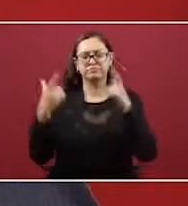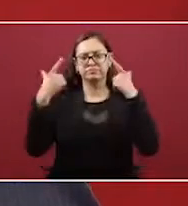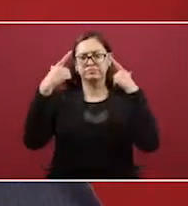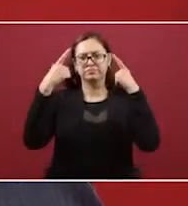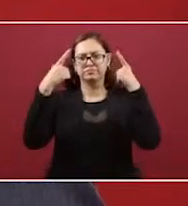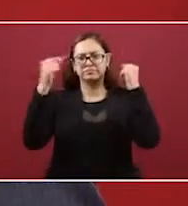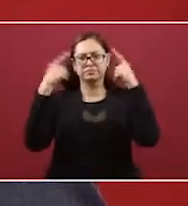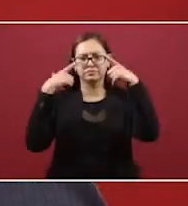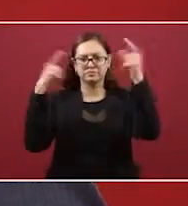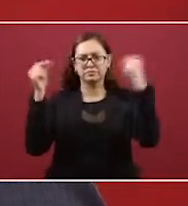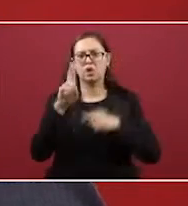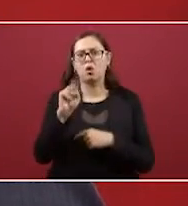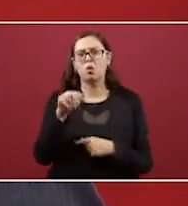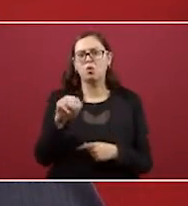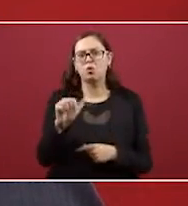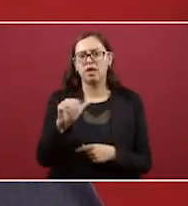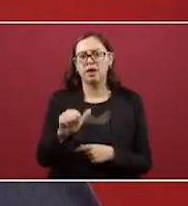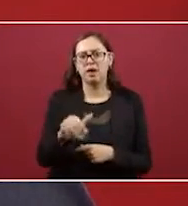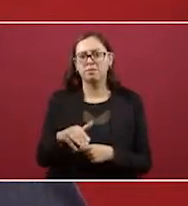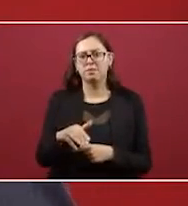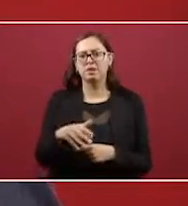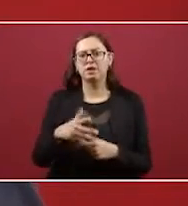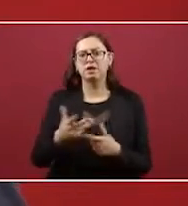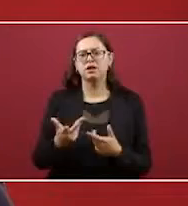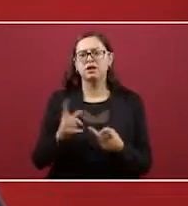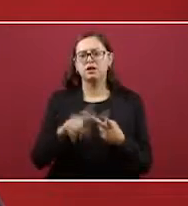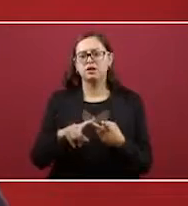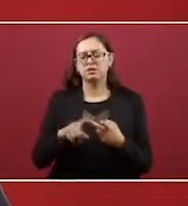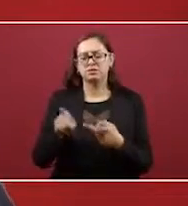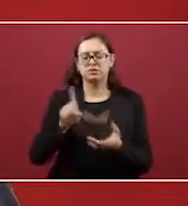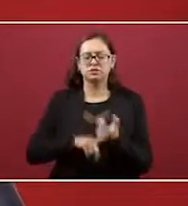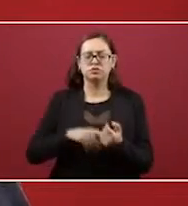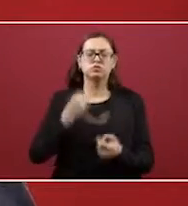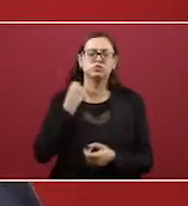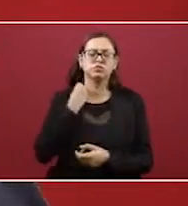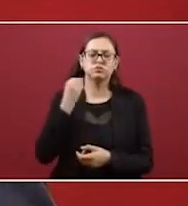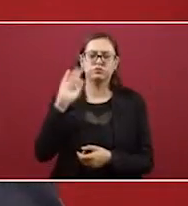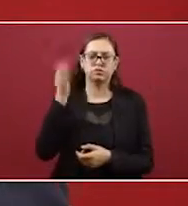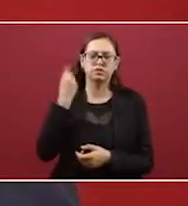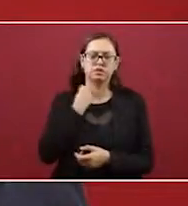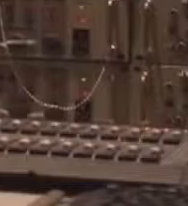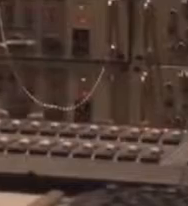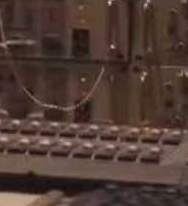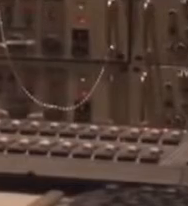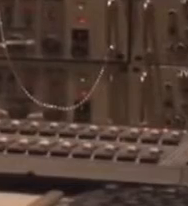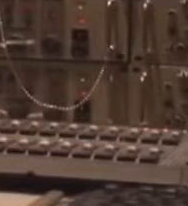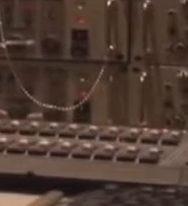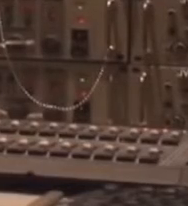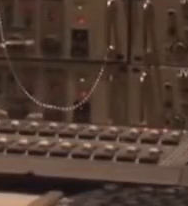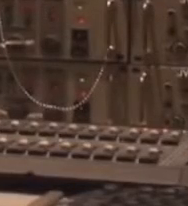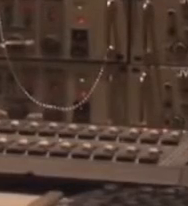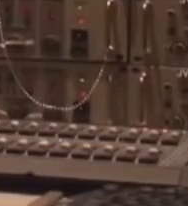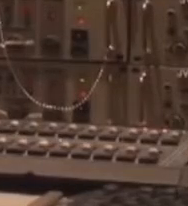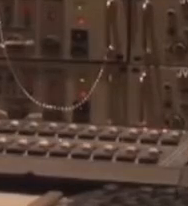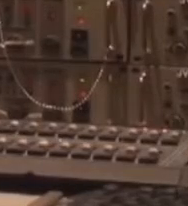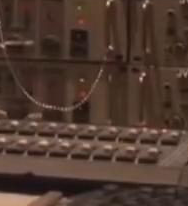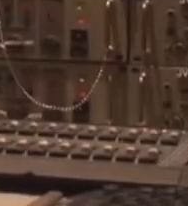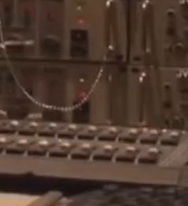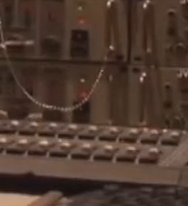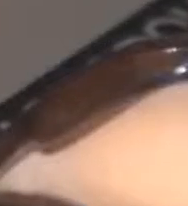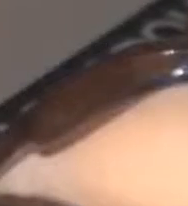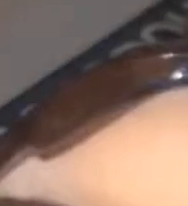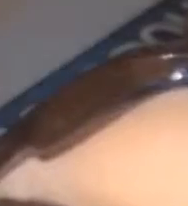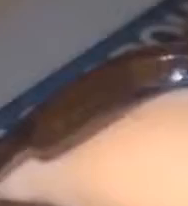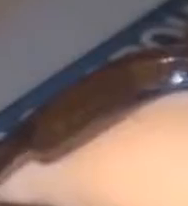característico del conservadurismo después de resaltar que es mejor que los medios declaren su verdadera postura mientras que el gobierno ejerce su derecho